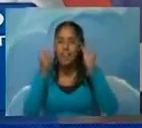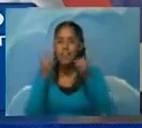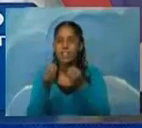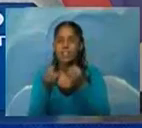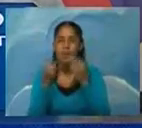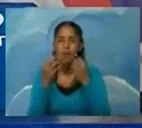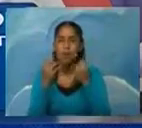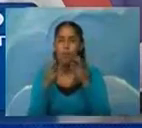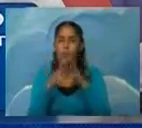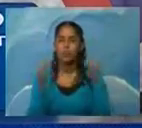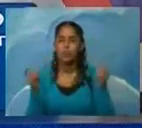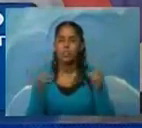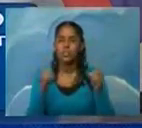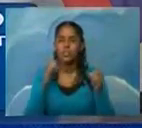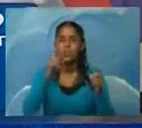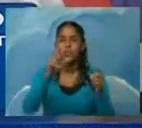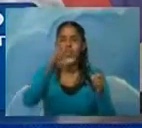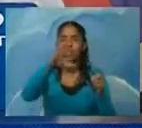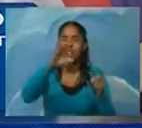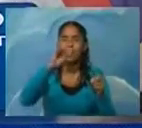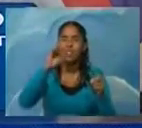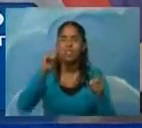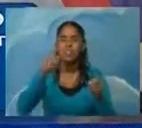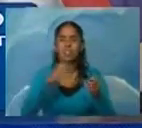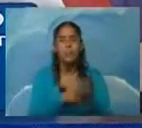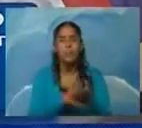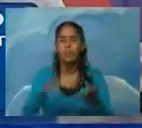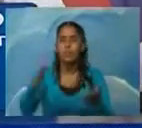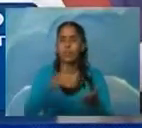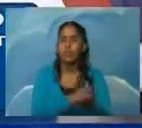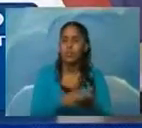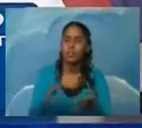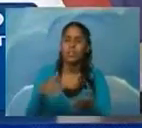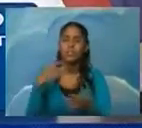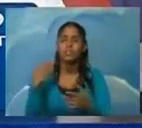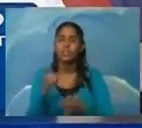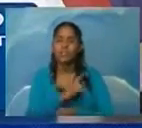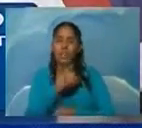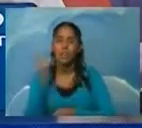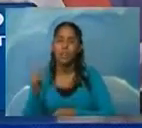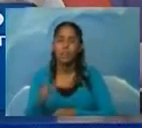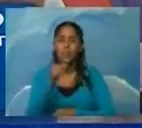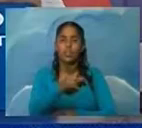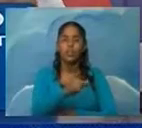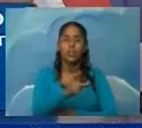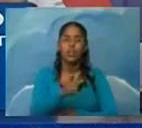1200 para 1300 millones de personas.